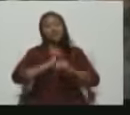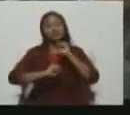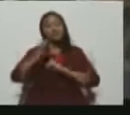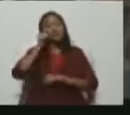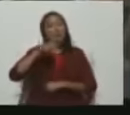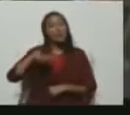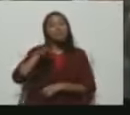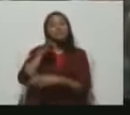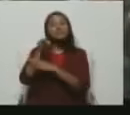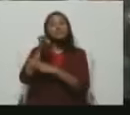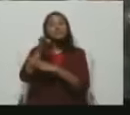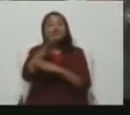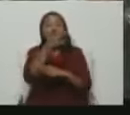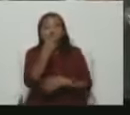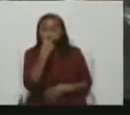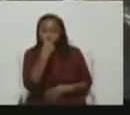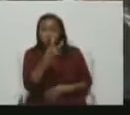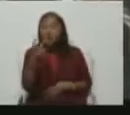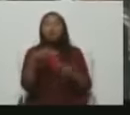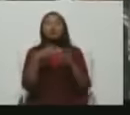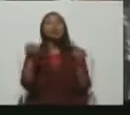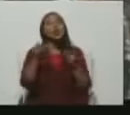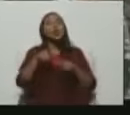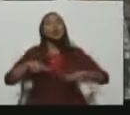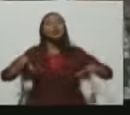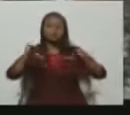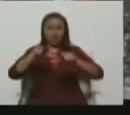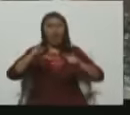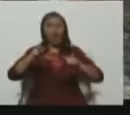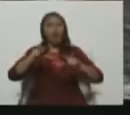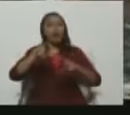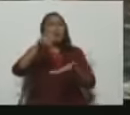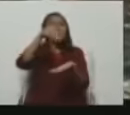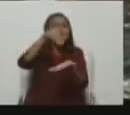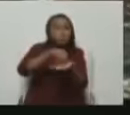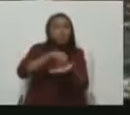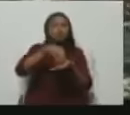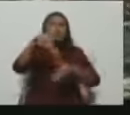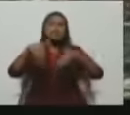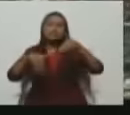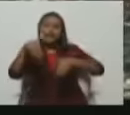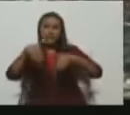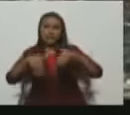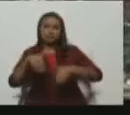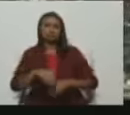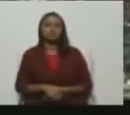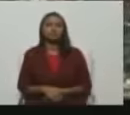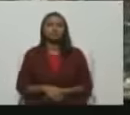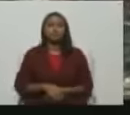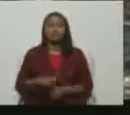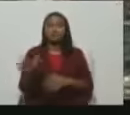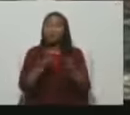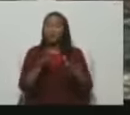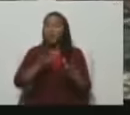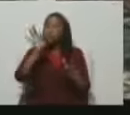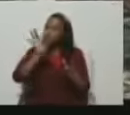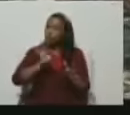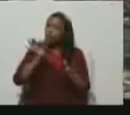los 315 instalados por el Consejo Nacional Electoral, lo cual correspondió al 62% de la totalidad de los